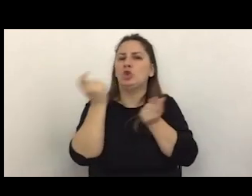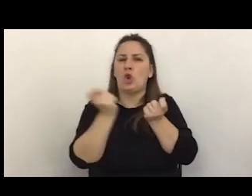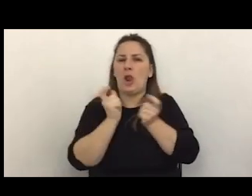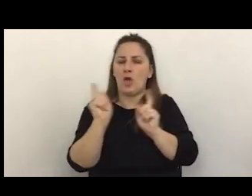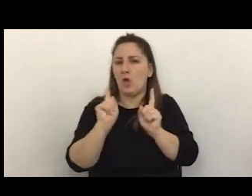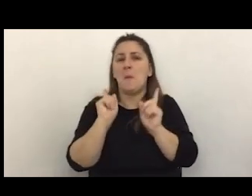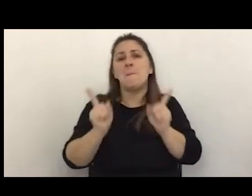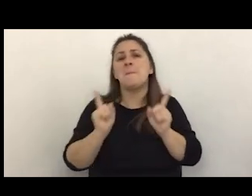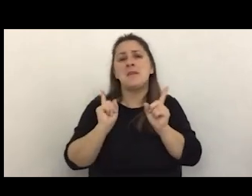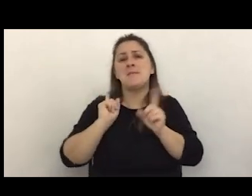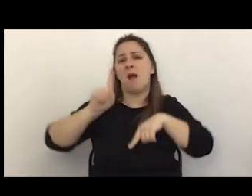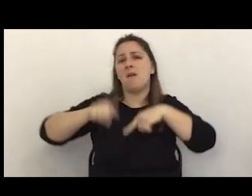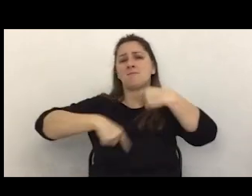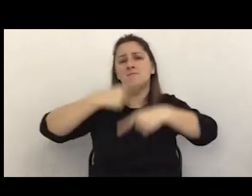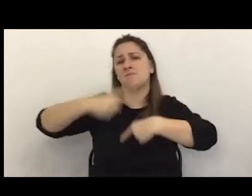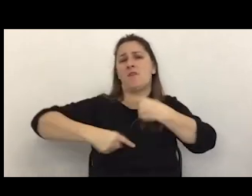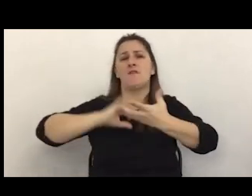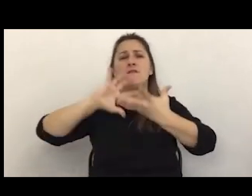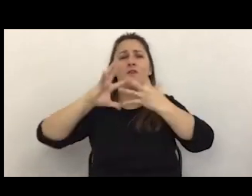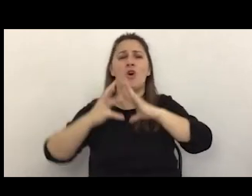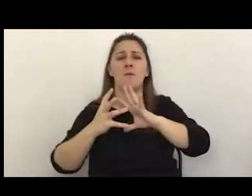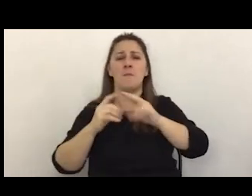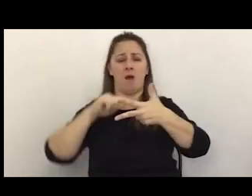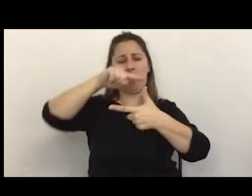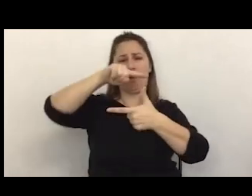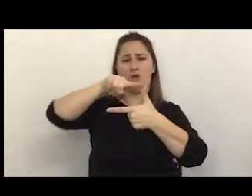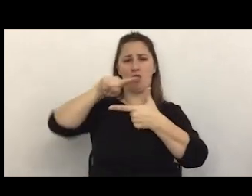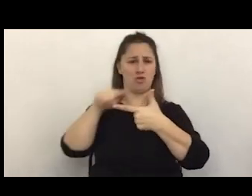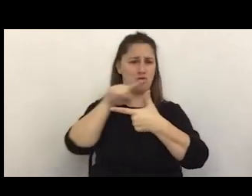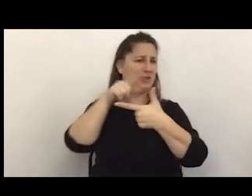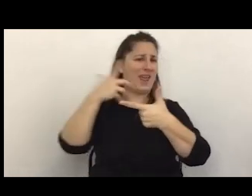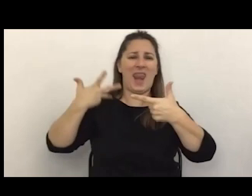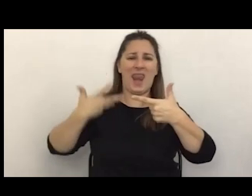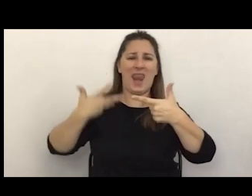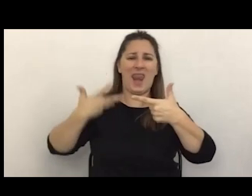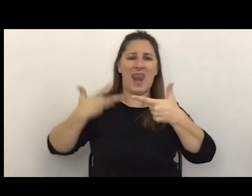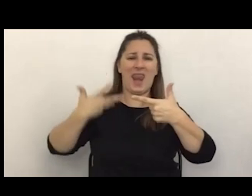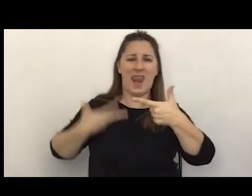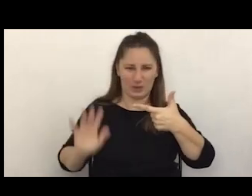continuarse exclusivamente con las técnicas de la naturaleza. Muy bien.